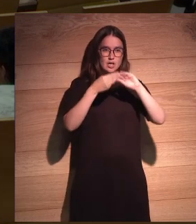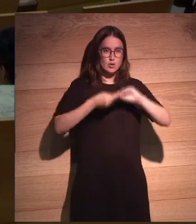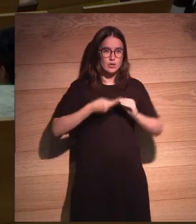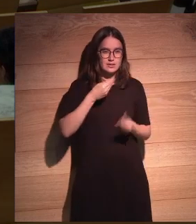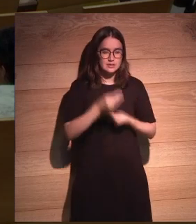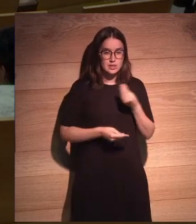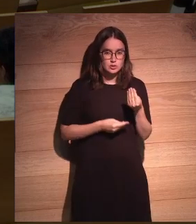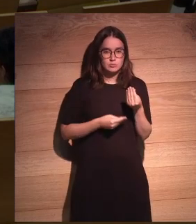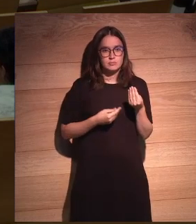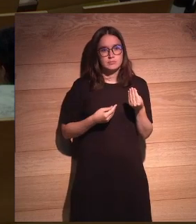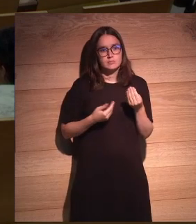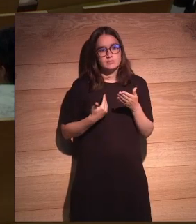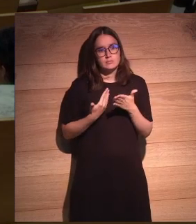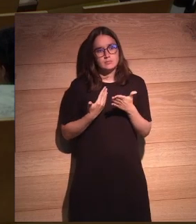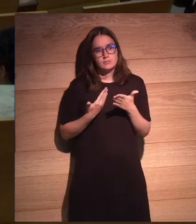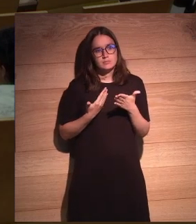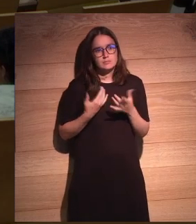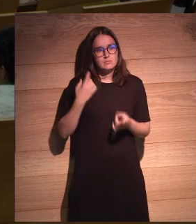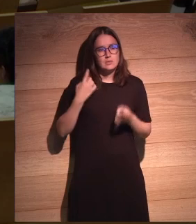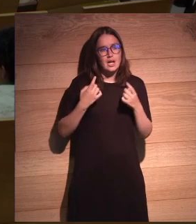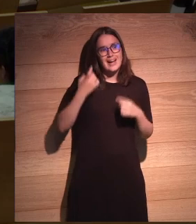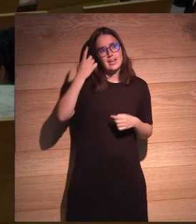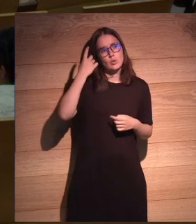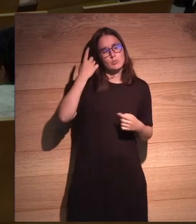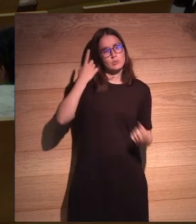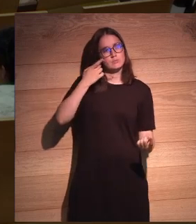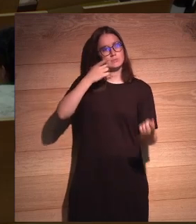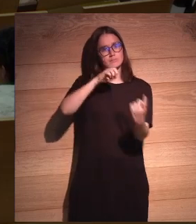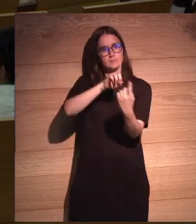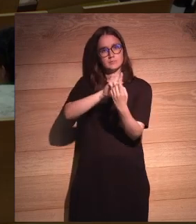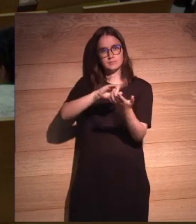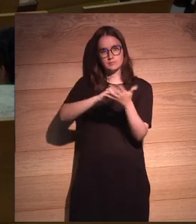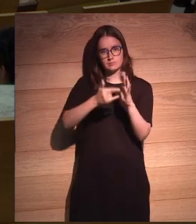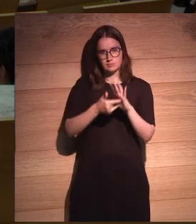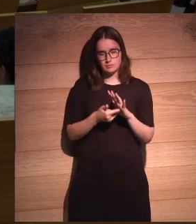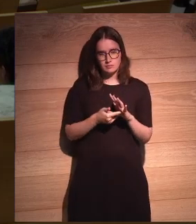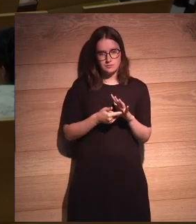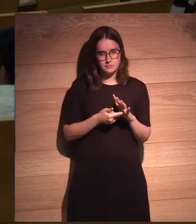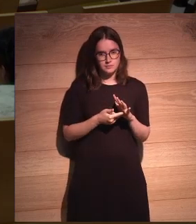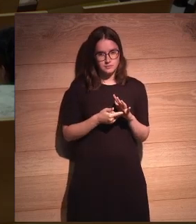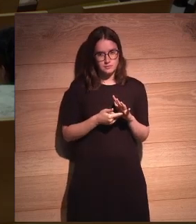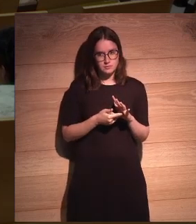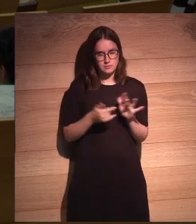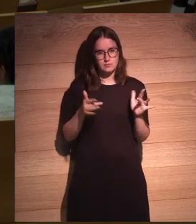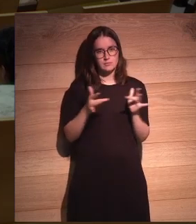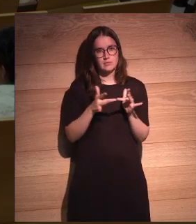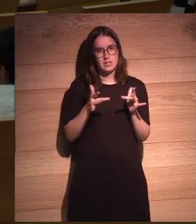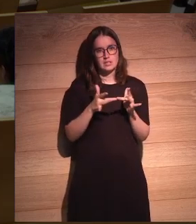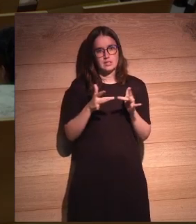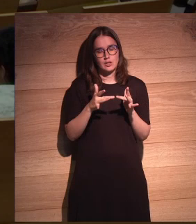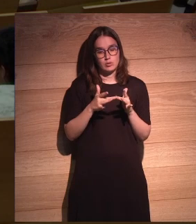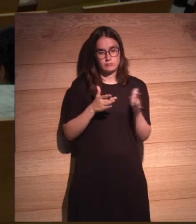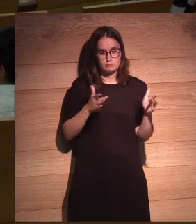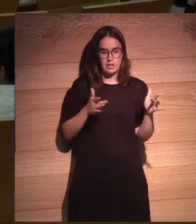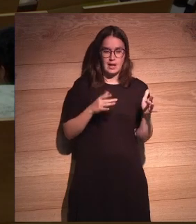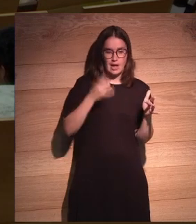que se ha hecho y que se suele hacer suele plantear al alumno frente a la tecnología, en una relación